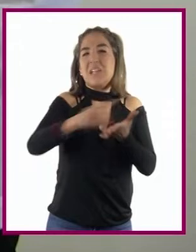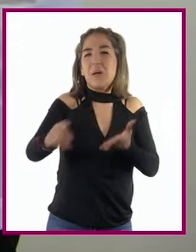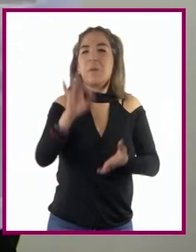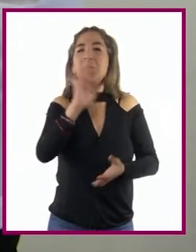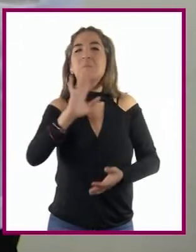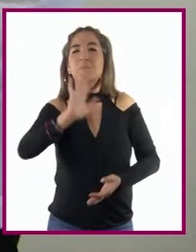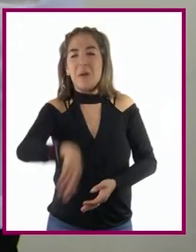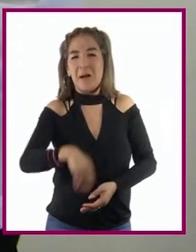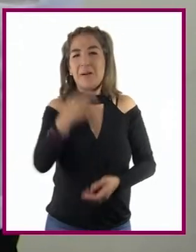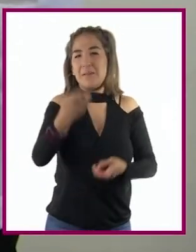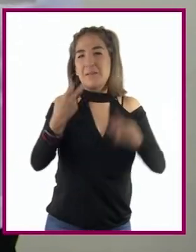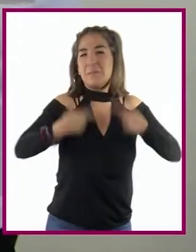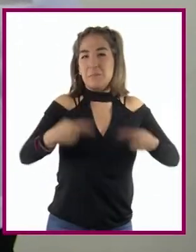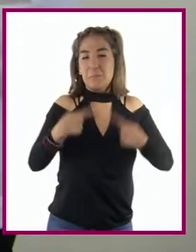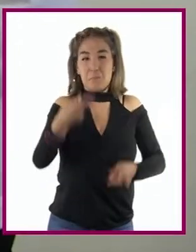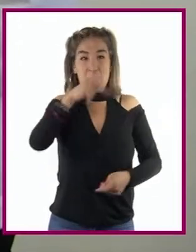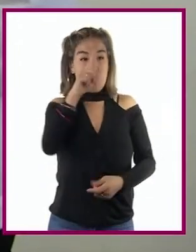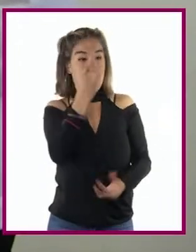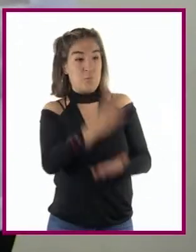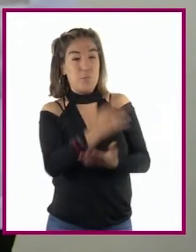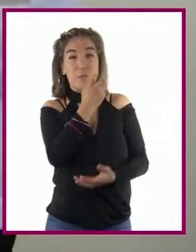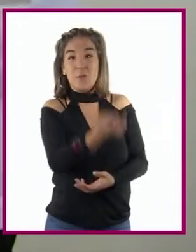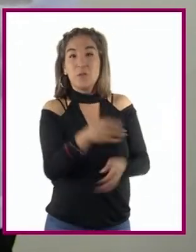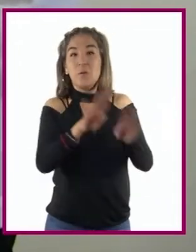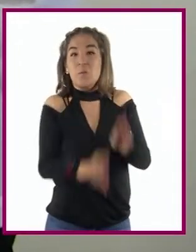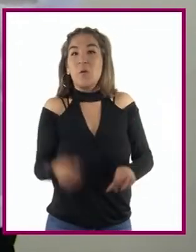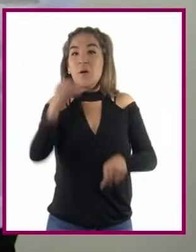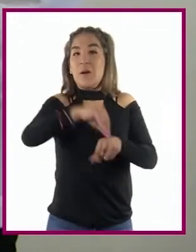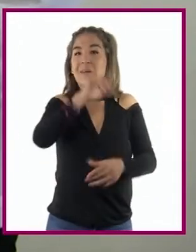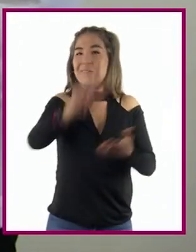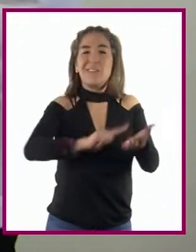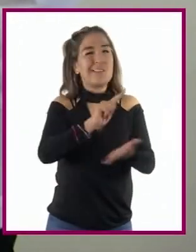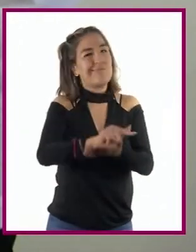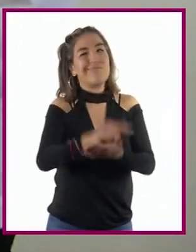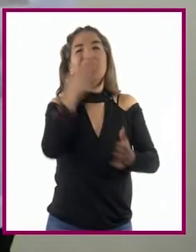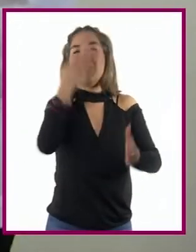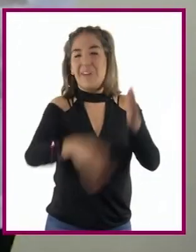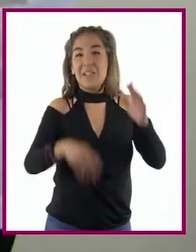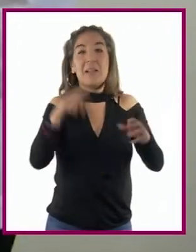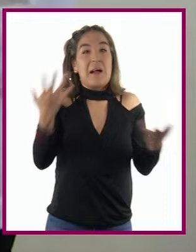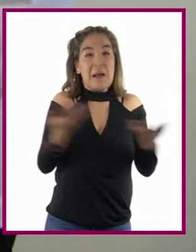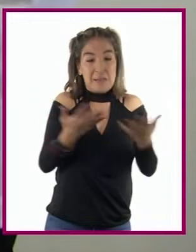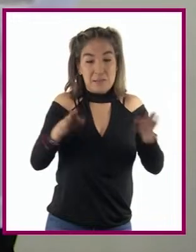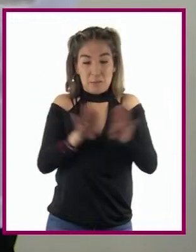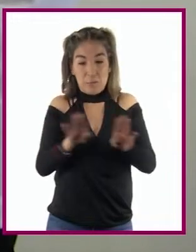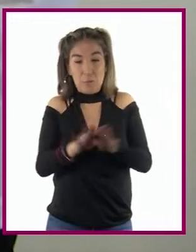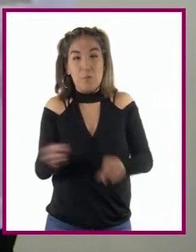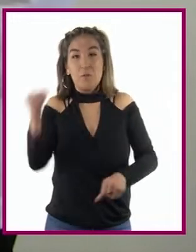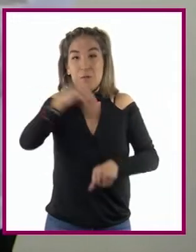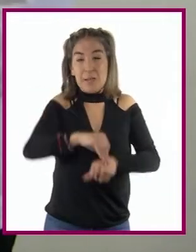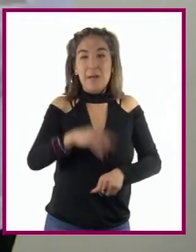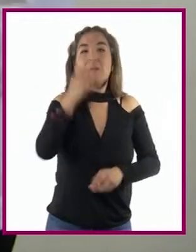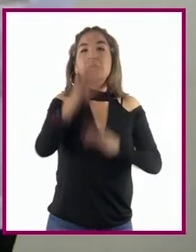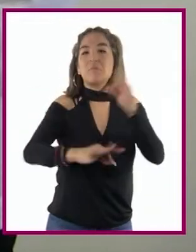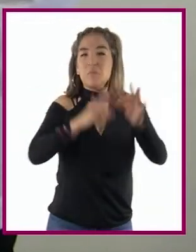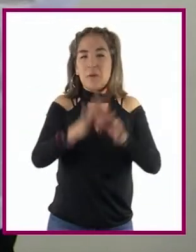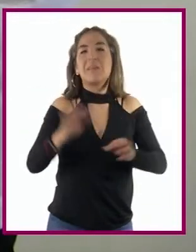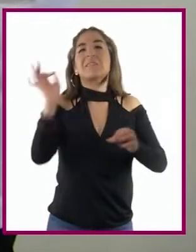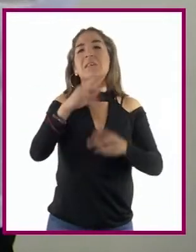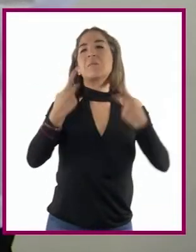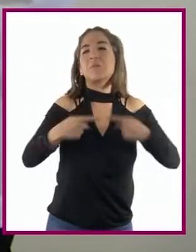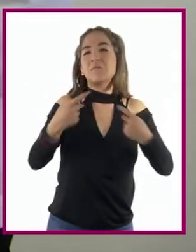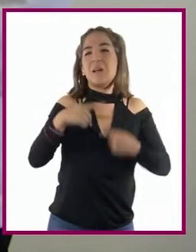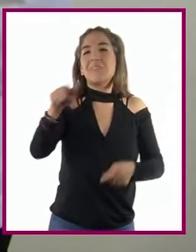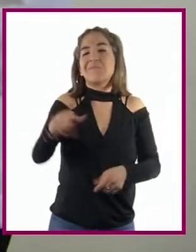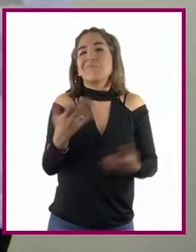como sabemos, no basta con la aplicación de la ley, porque al hacerlas o al aplicarlas, las personas pueden ver afectados sus